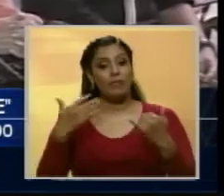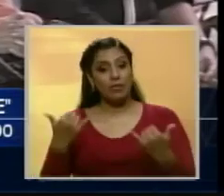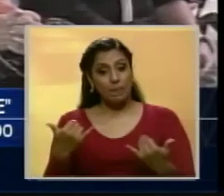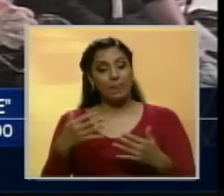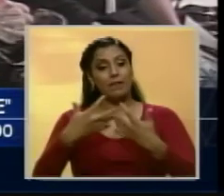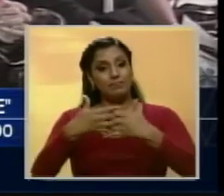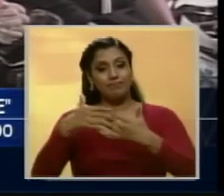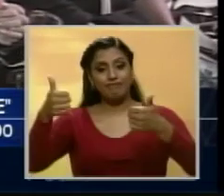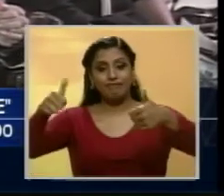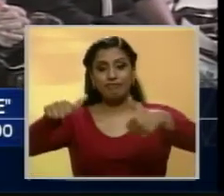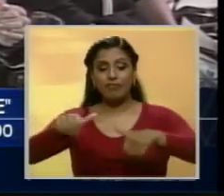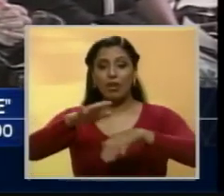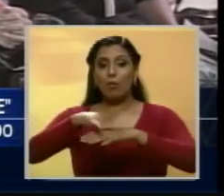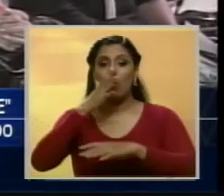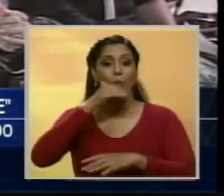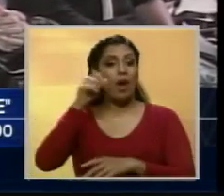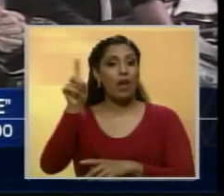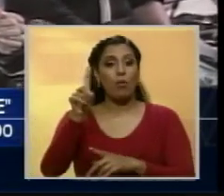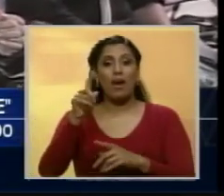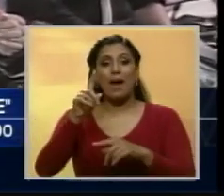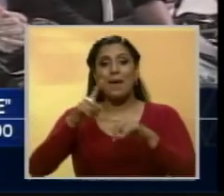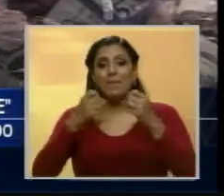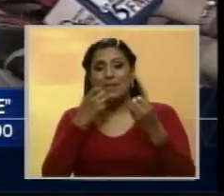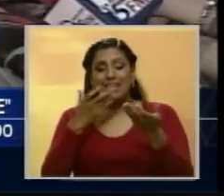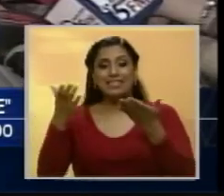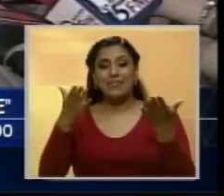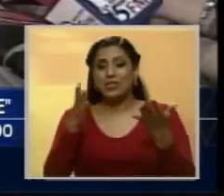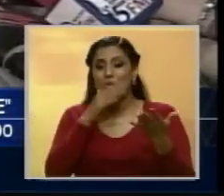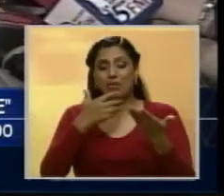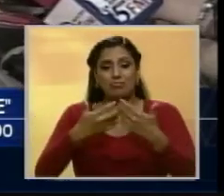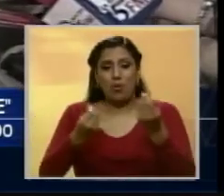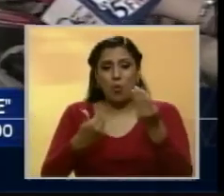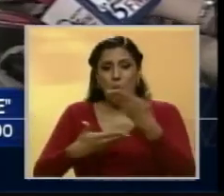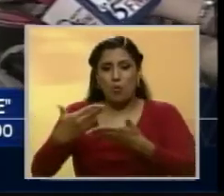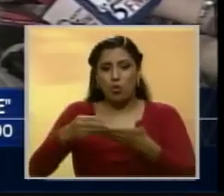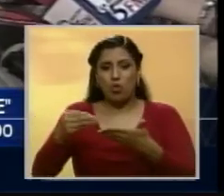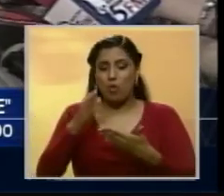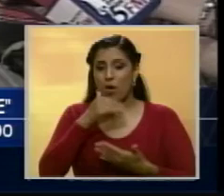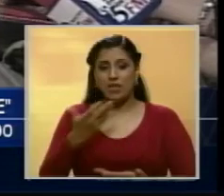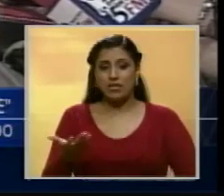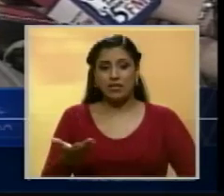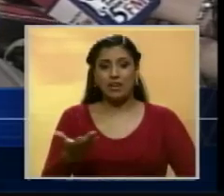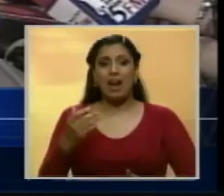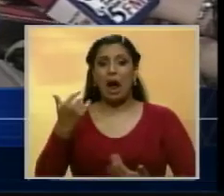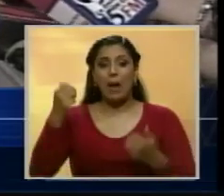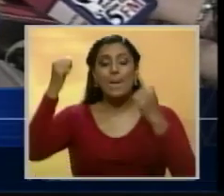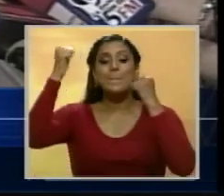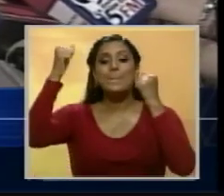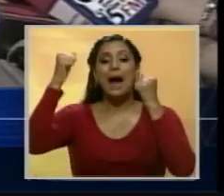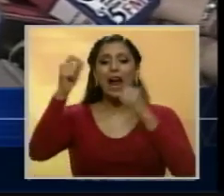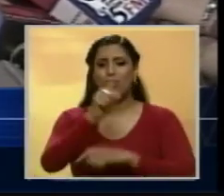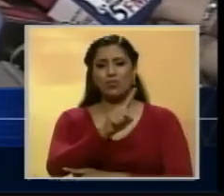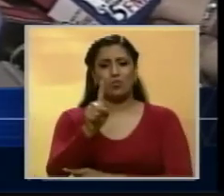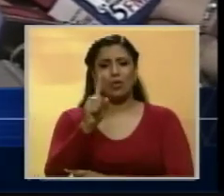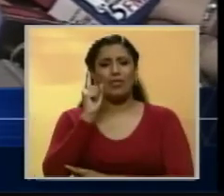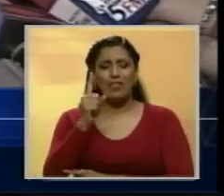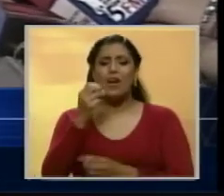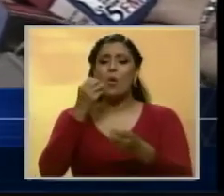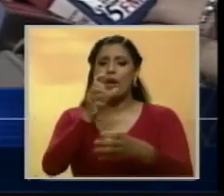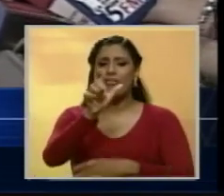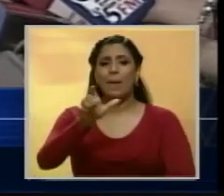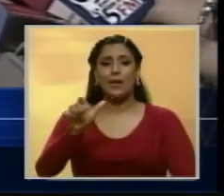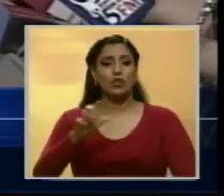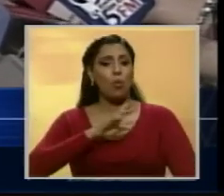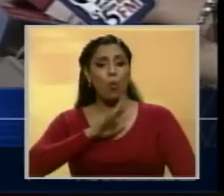empresarial esté cerrando sus puertas por no contar con las condiciones para poder seguir produciendo. No haciendo un paro laboral, no diciéndole a la